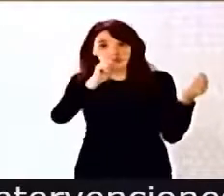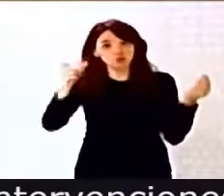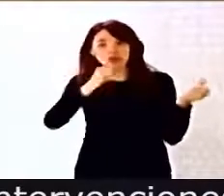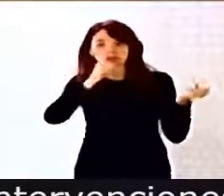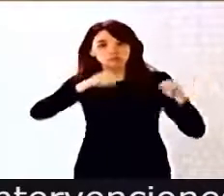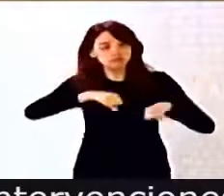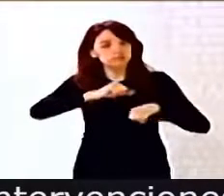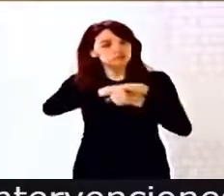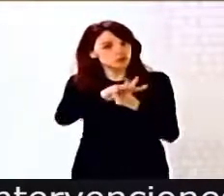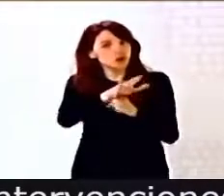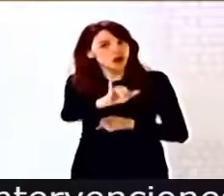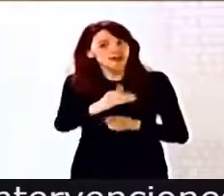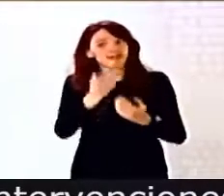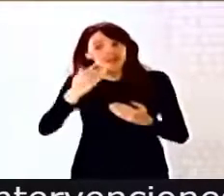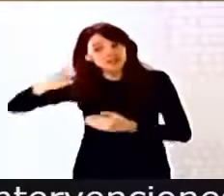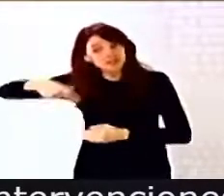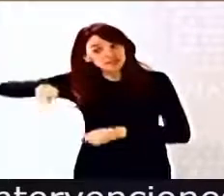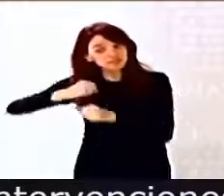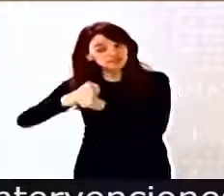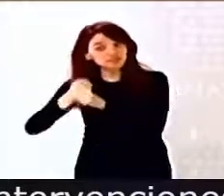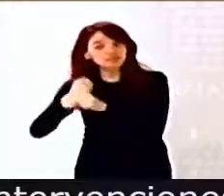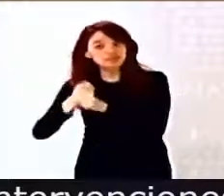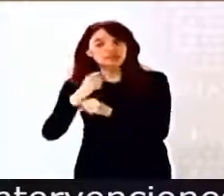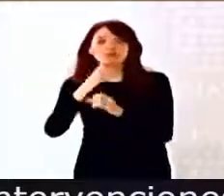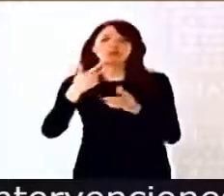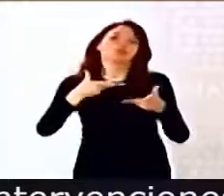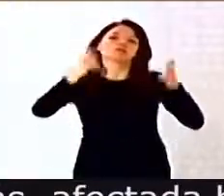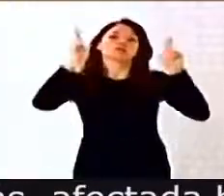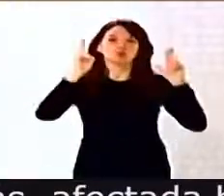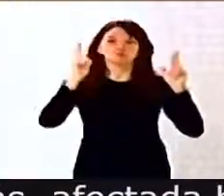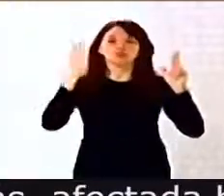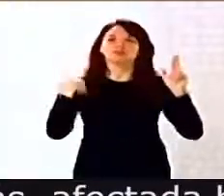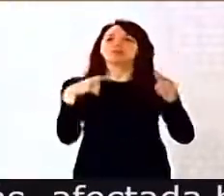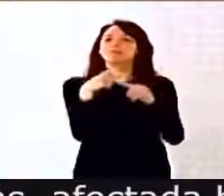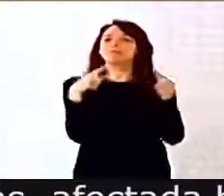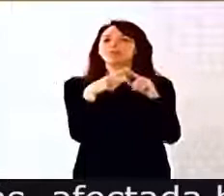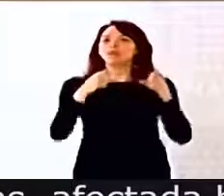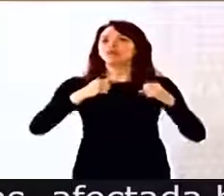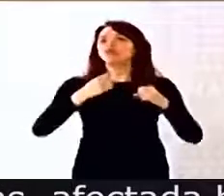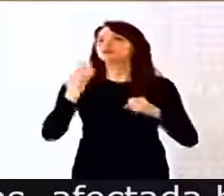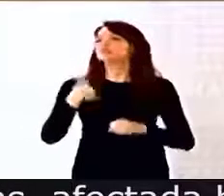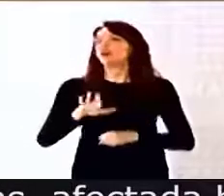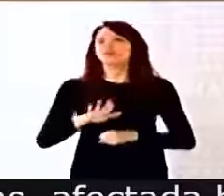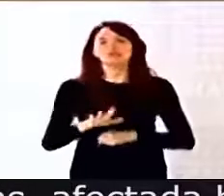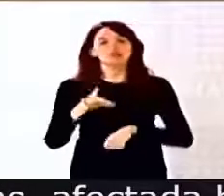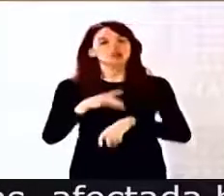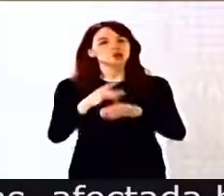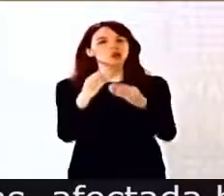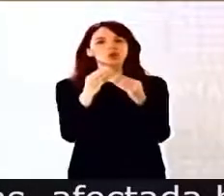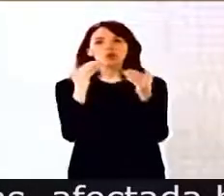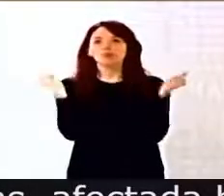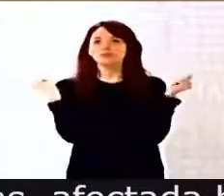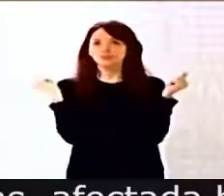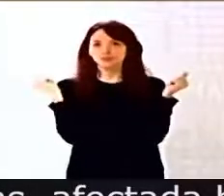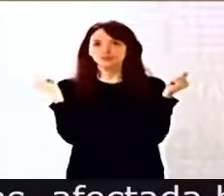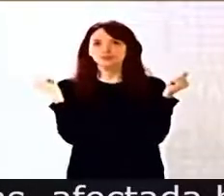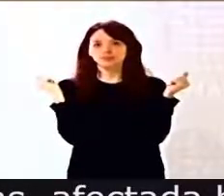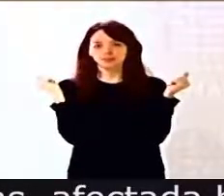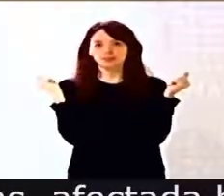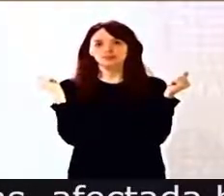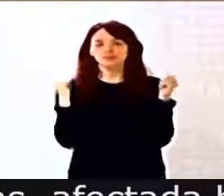COVID-19, hoy han permitido que más de medio millar de personas hayan superado la enfermedad dentro de nuestras